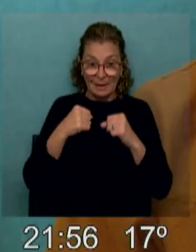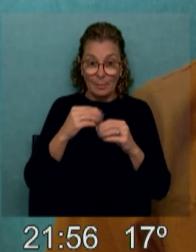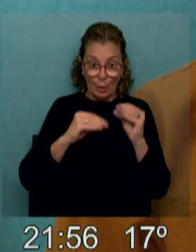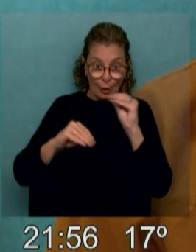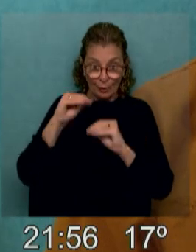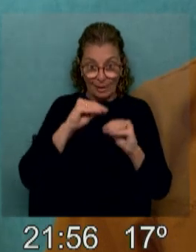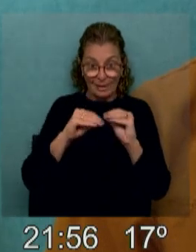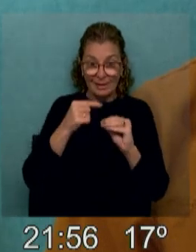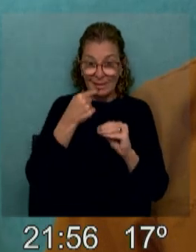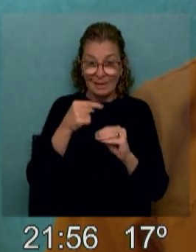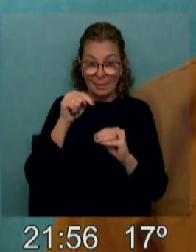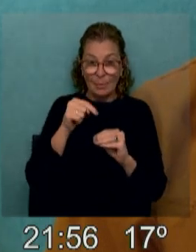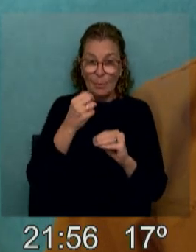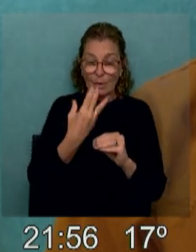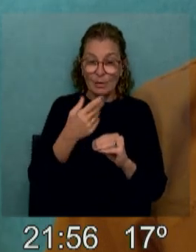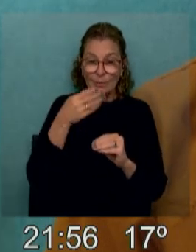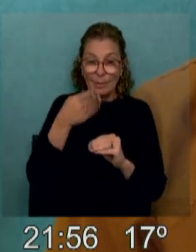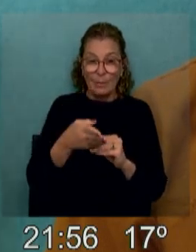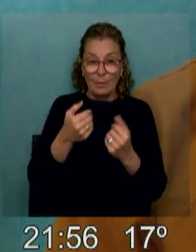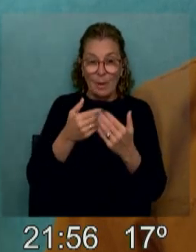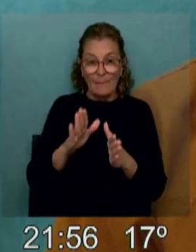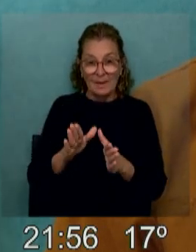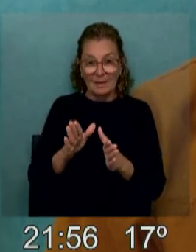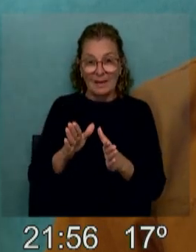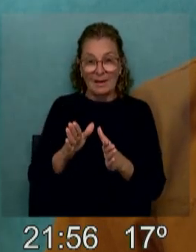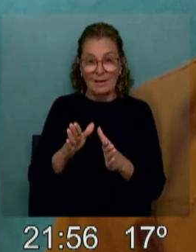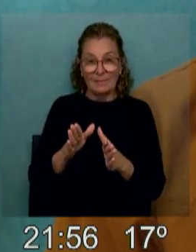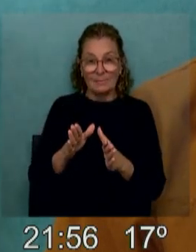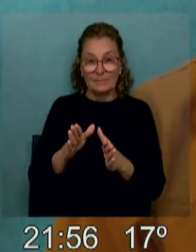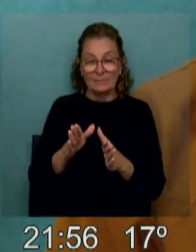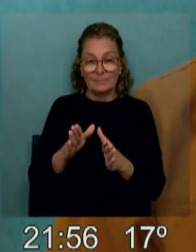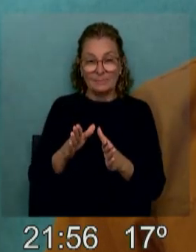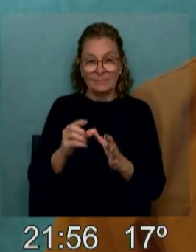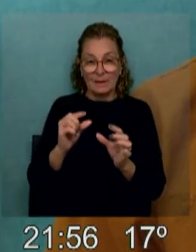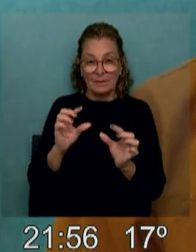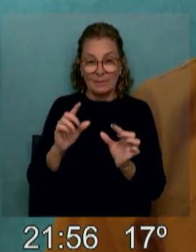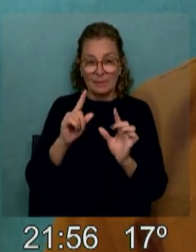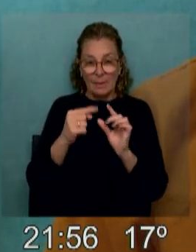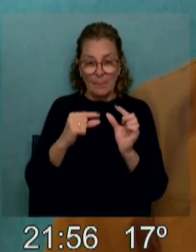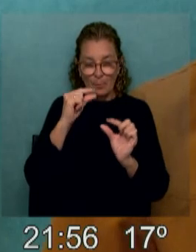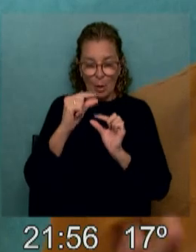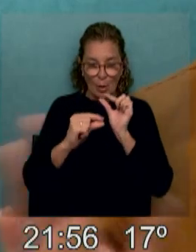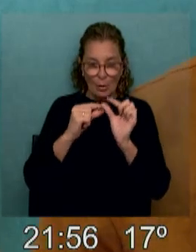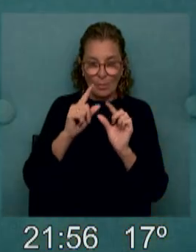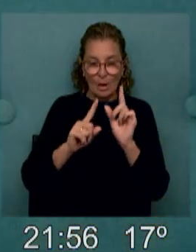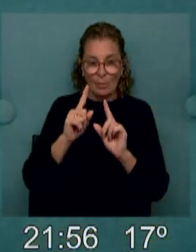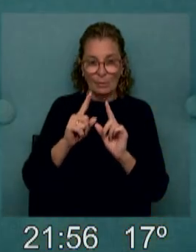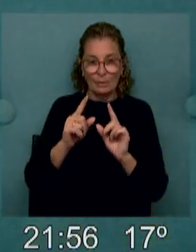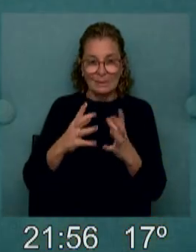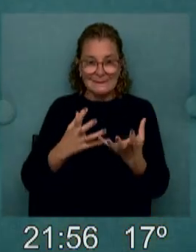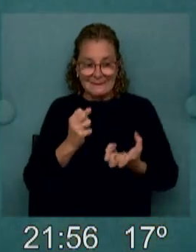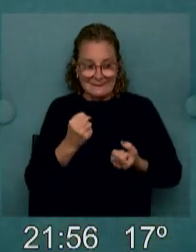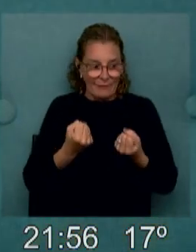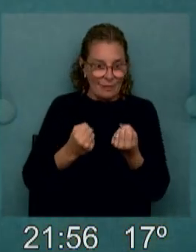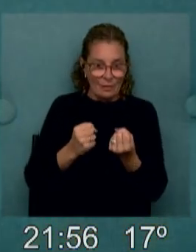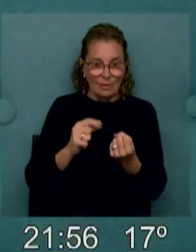eso dijimos, bueno, vamos a empezar ir mechando. Vamos a mechar algunos temas. No creamos ansiedades.